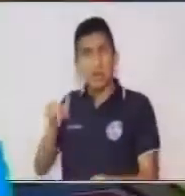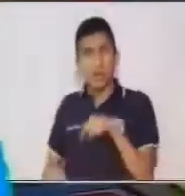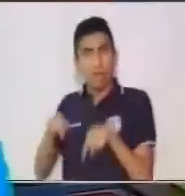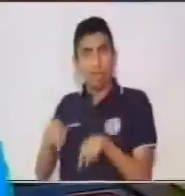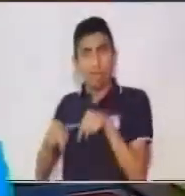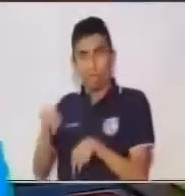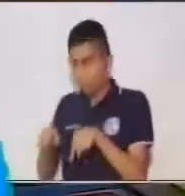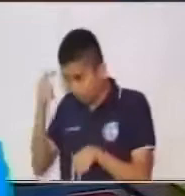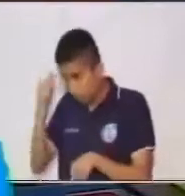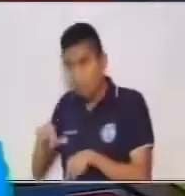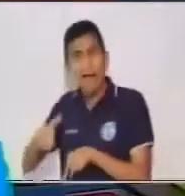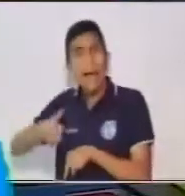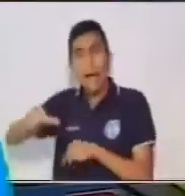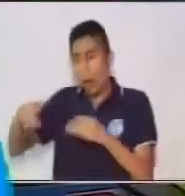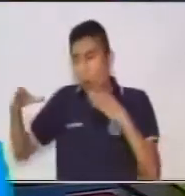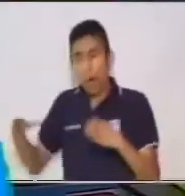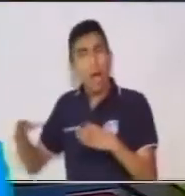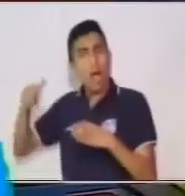repetir.